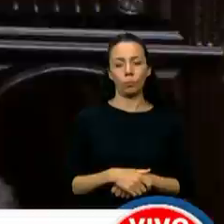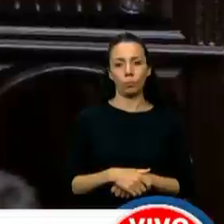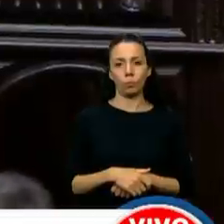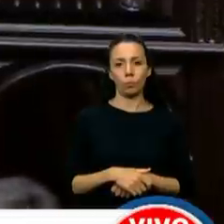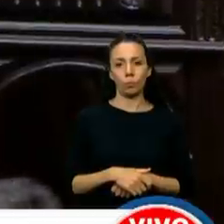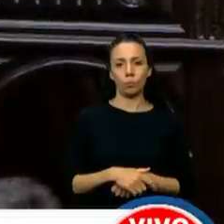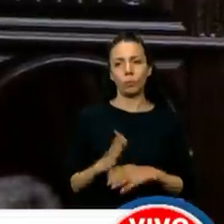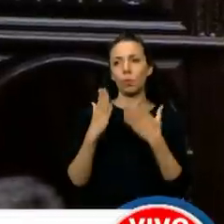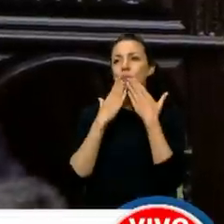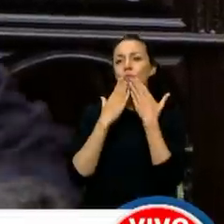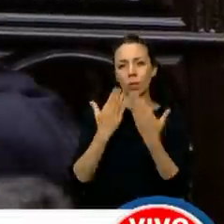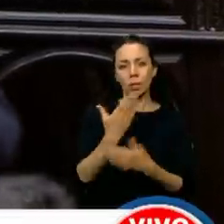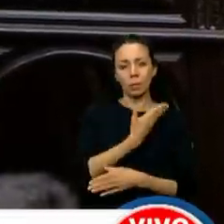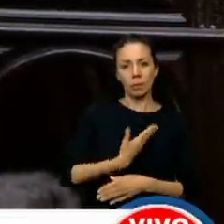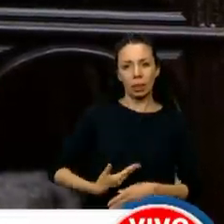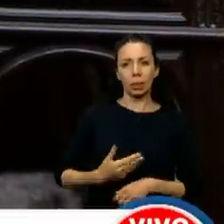gracias presidente